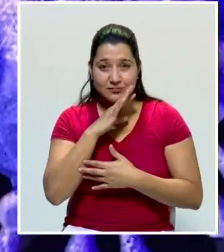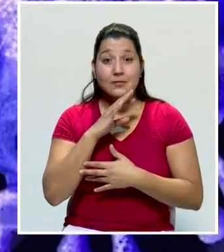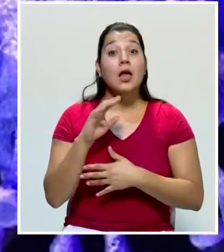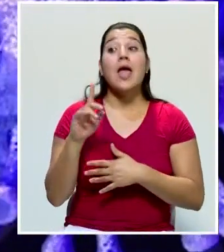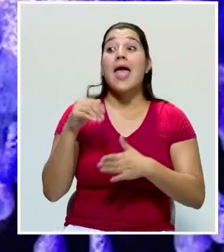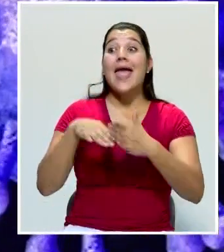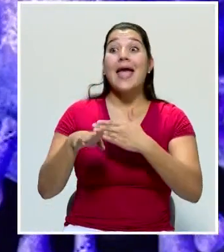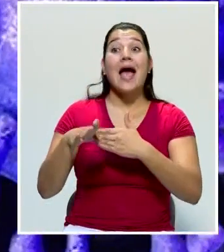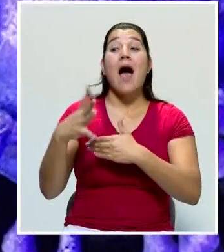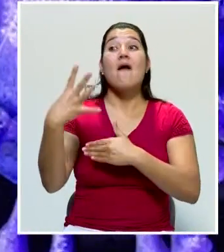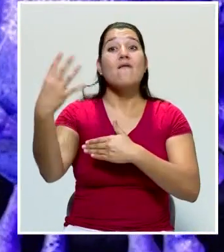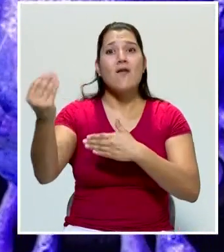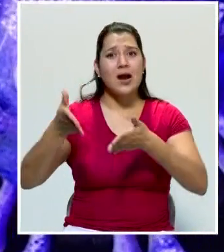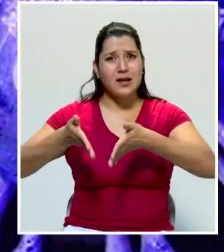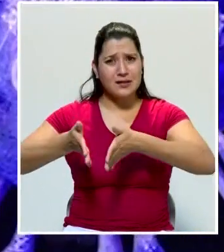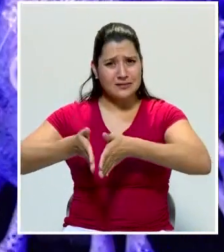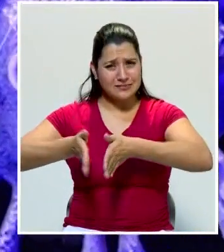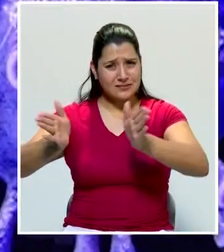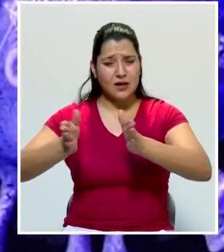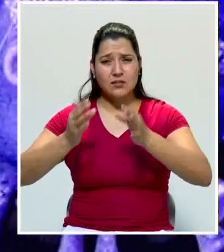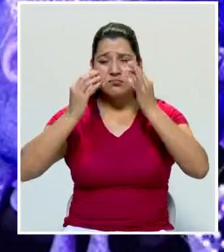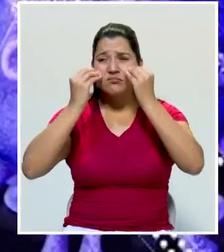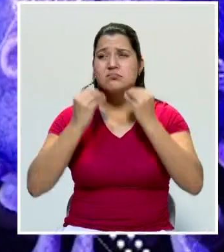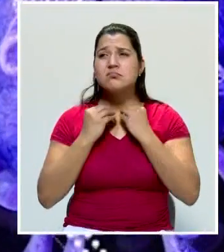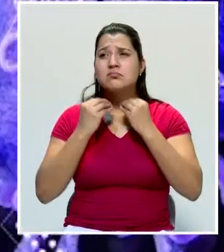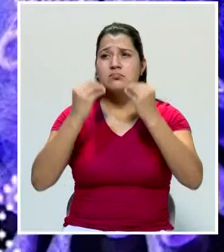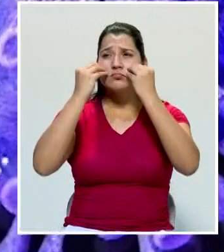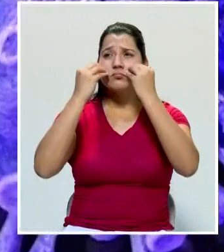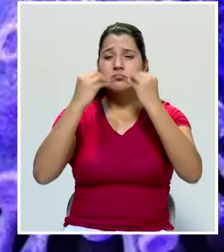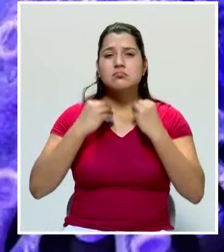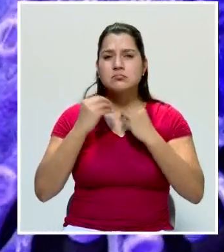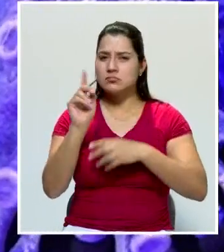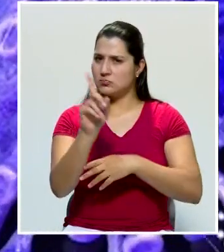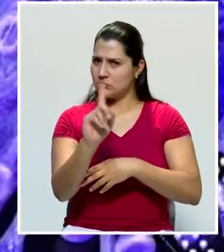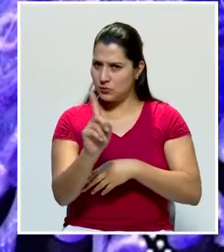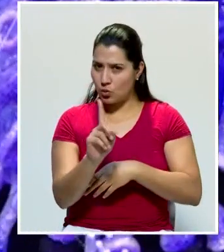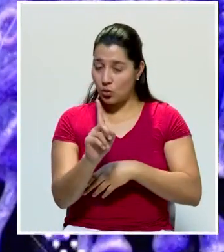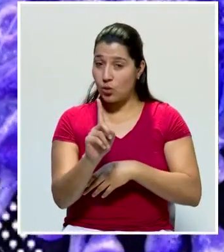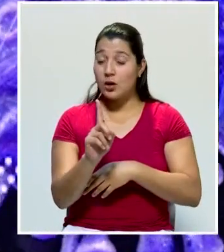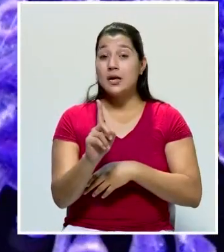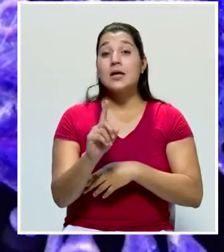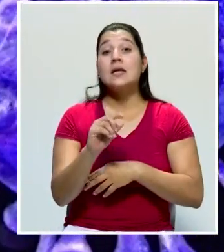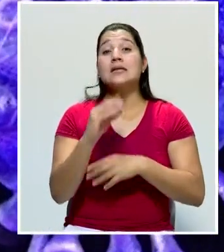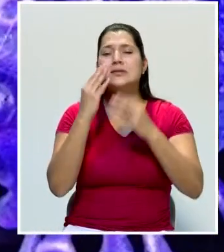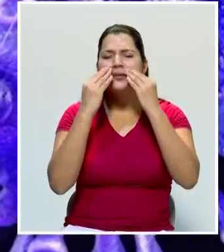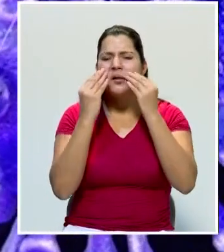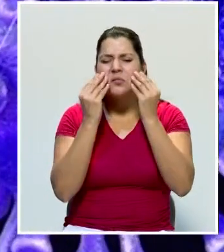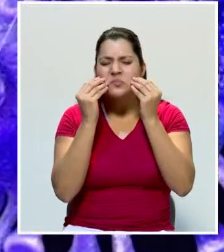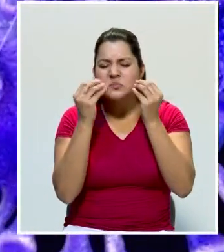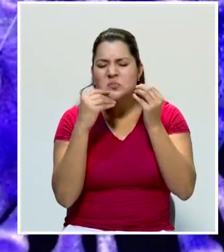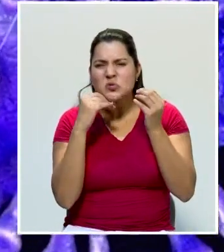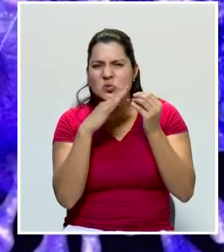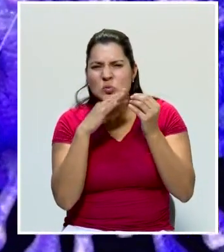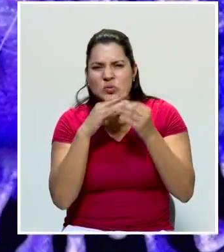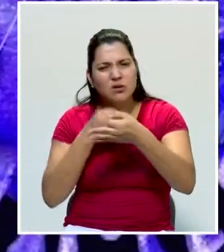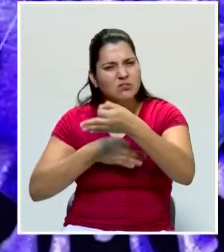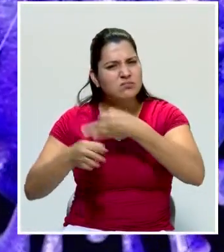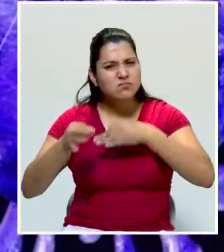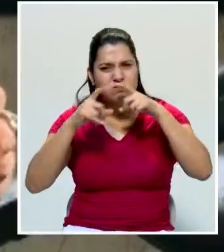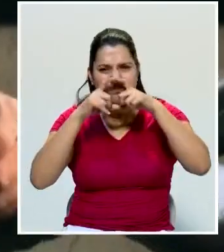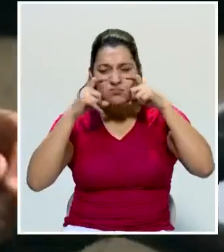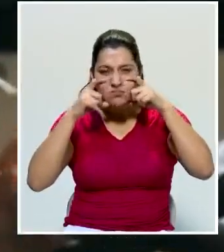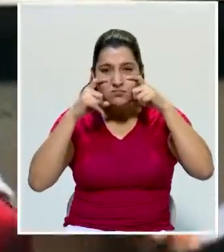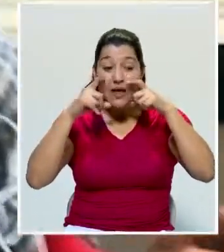en público, debe cambiarse cuando ésta esté húmeda y la mascarilla debe desecharse en un recipiente